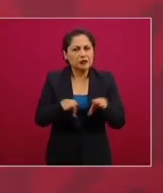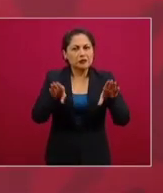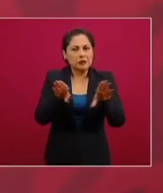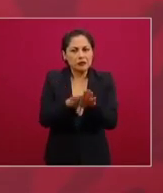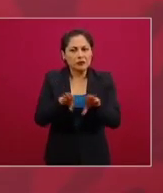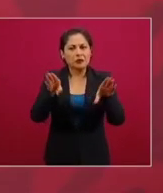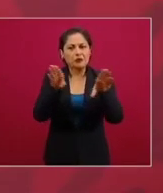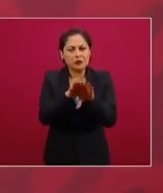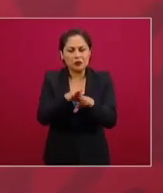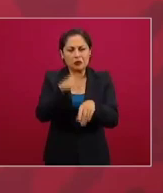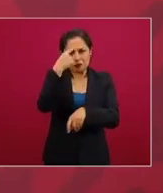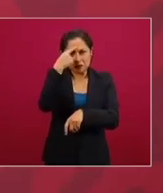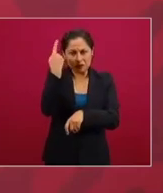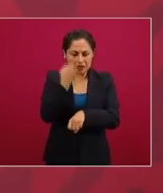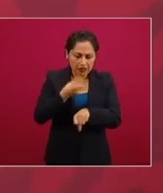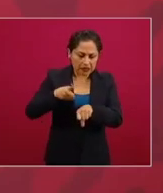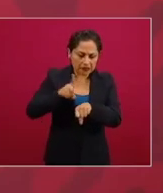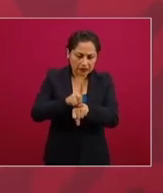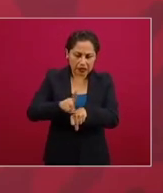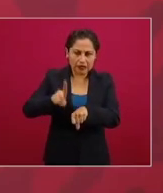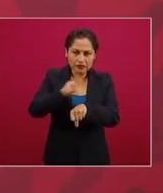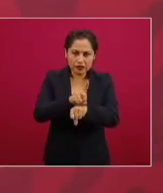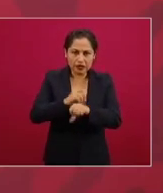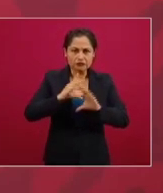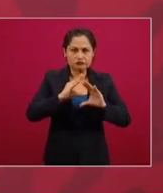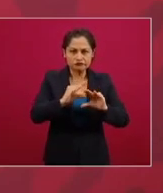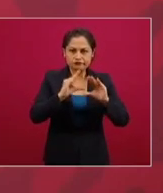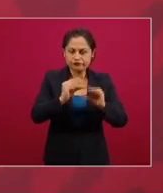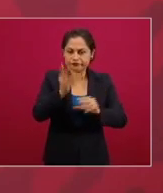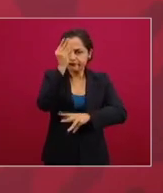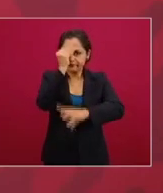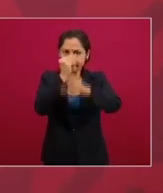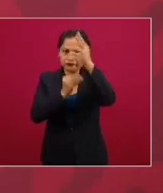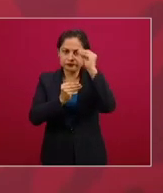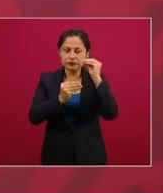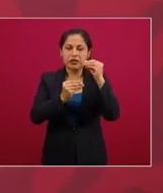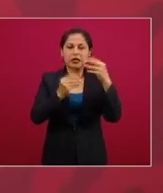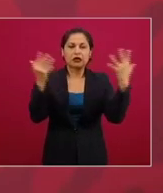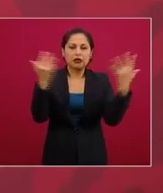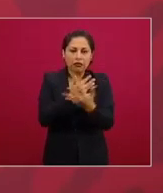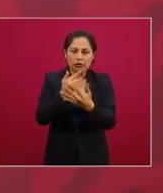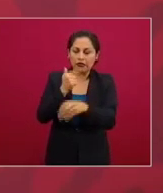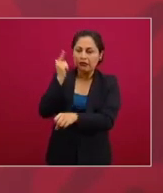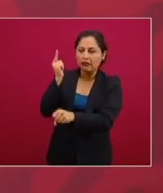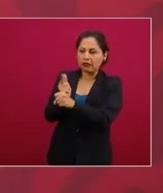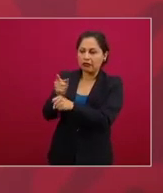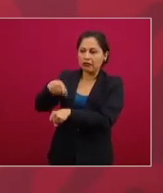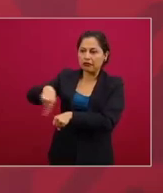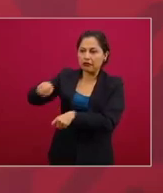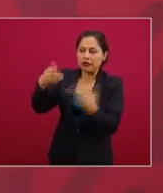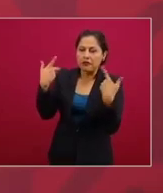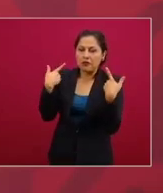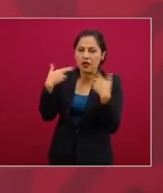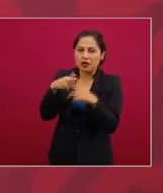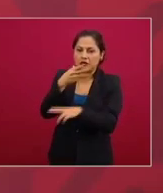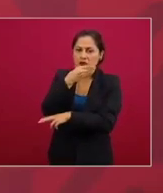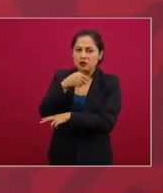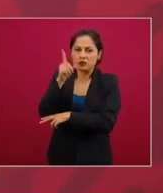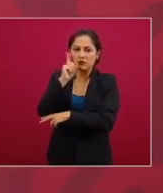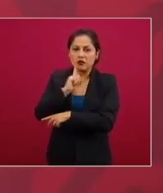aprendizaje todos los días. Han descubierto que las maestras y maestros son insustituibles.